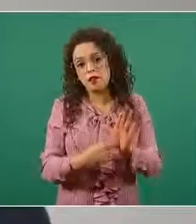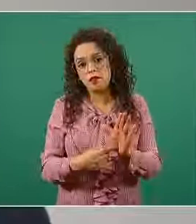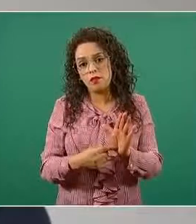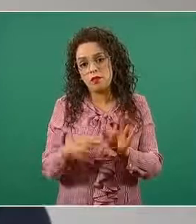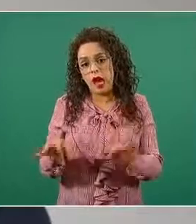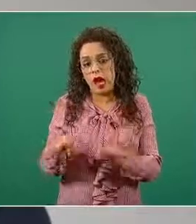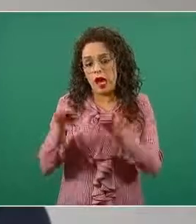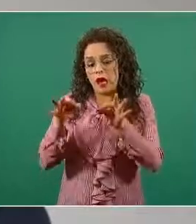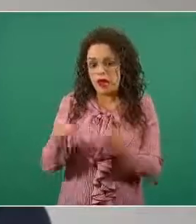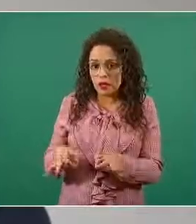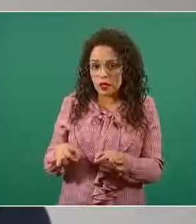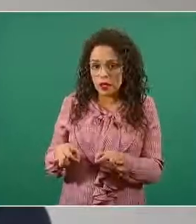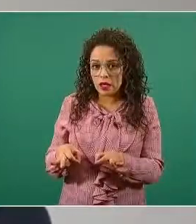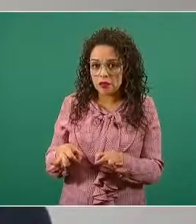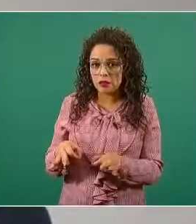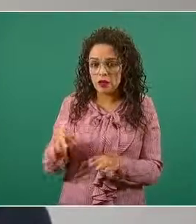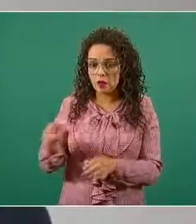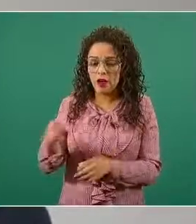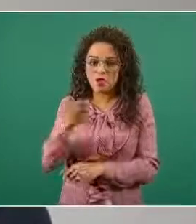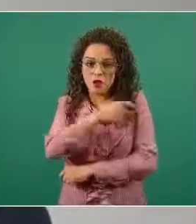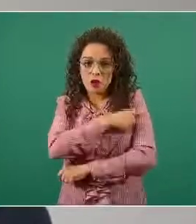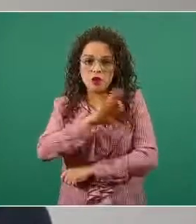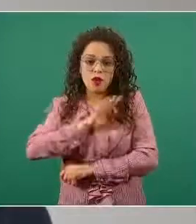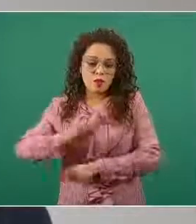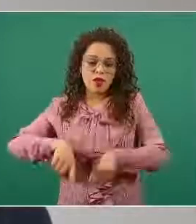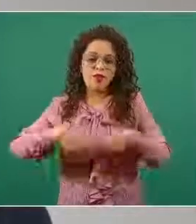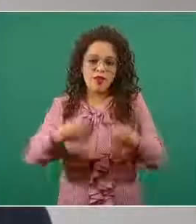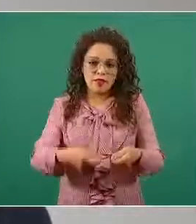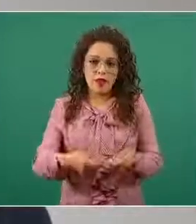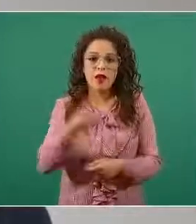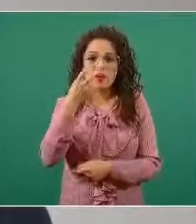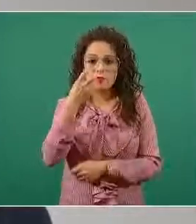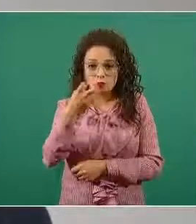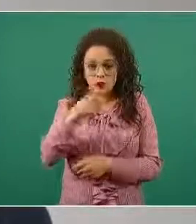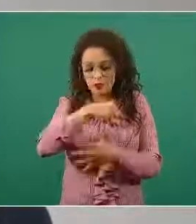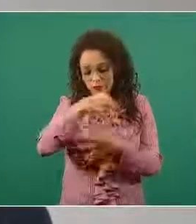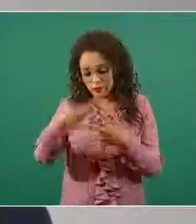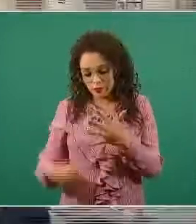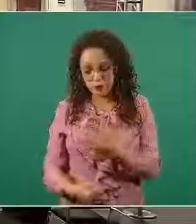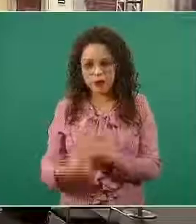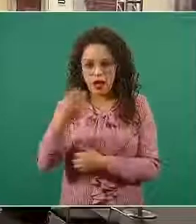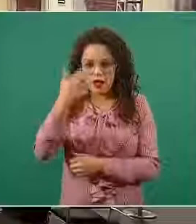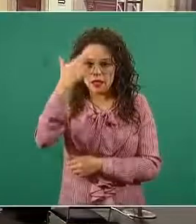que en su momento la vacuna pudiera producir. Esas son básicamente las razones.